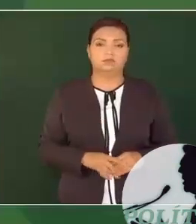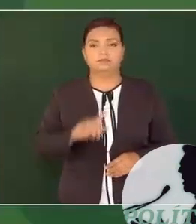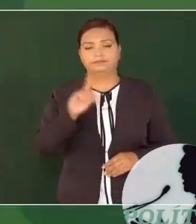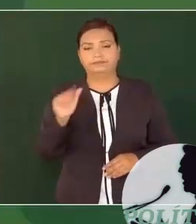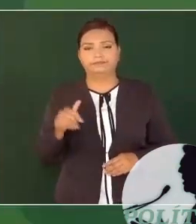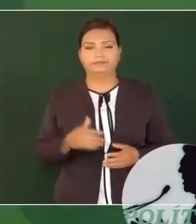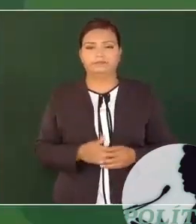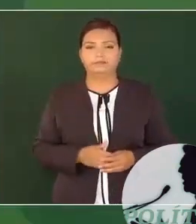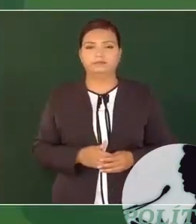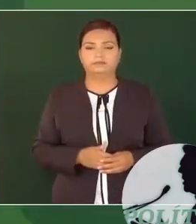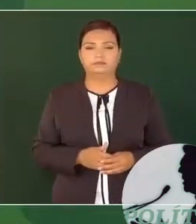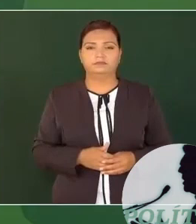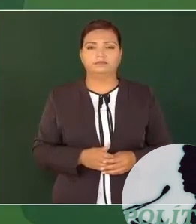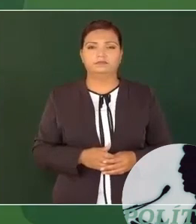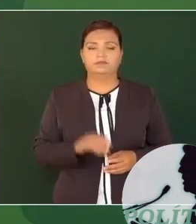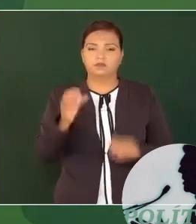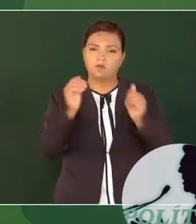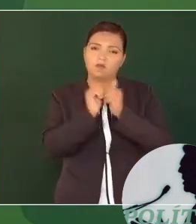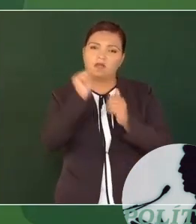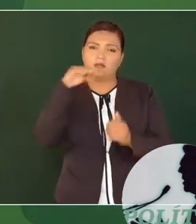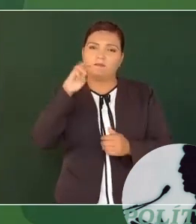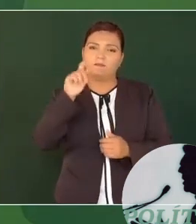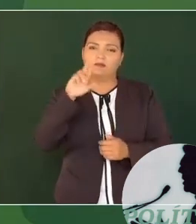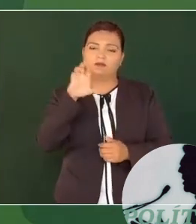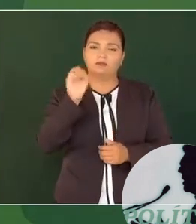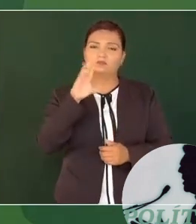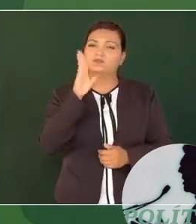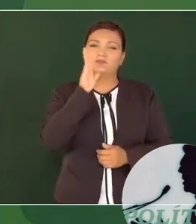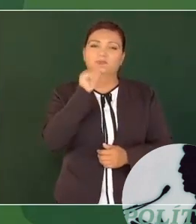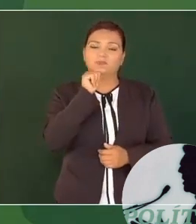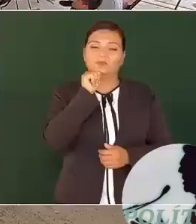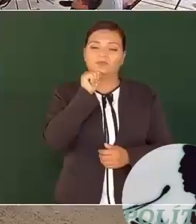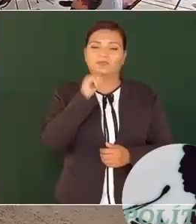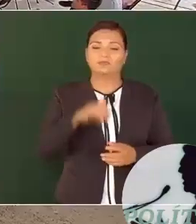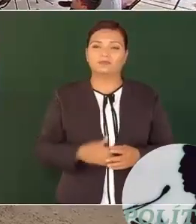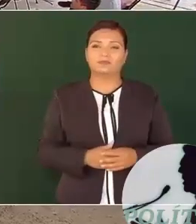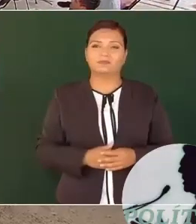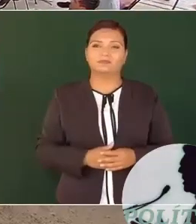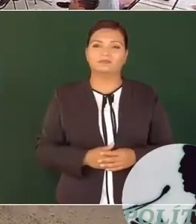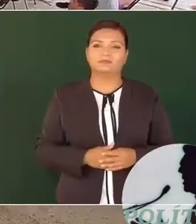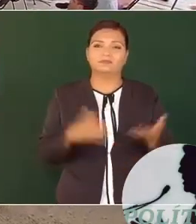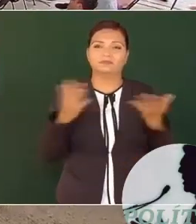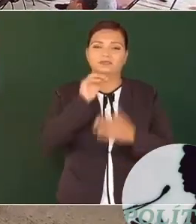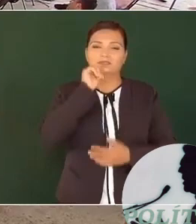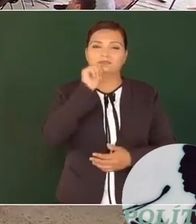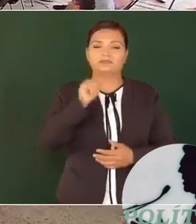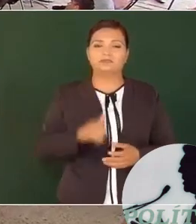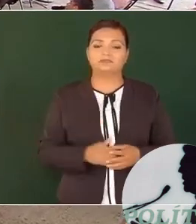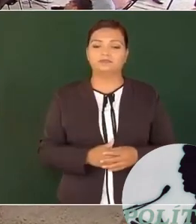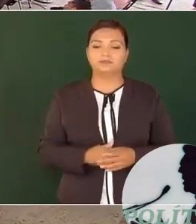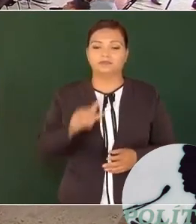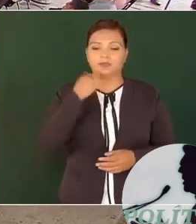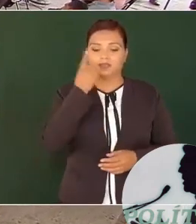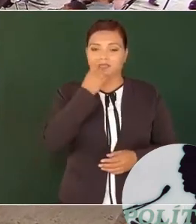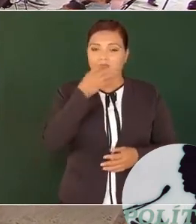Entonces, con esos amparos no podemos hacer nada. Entonces